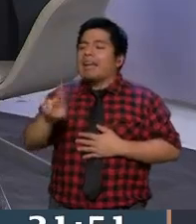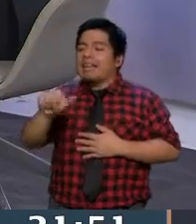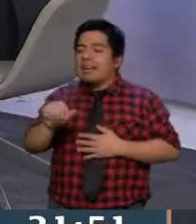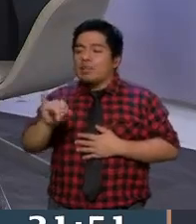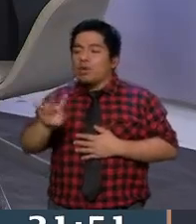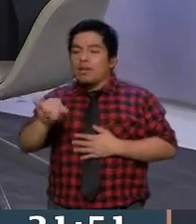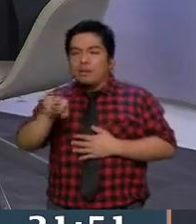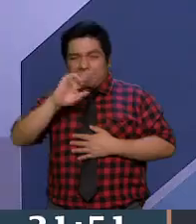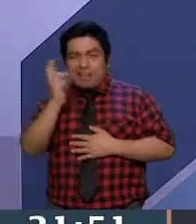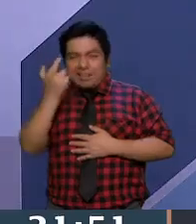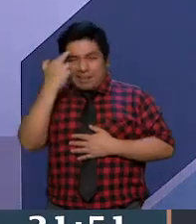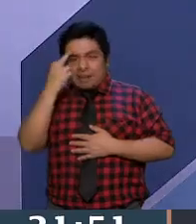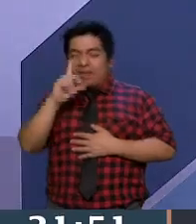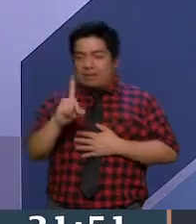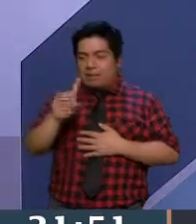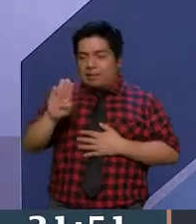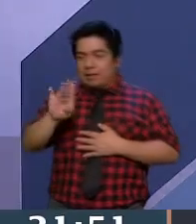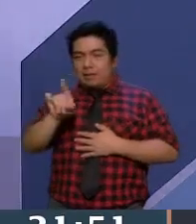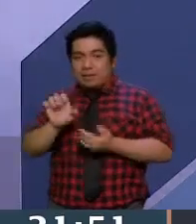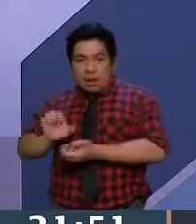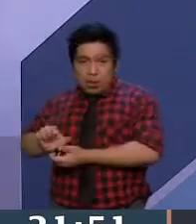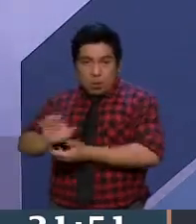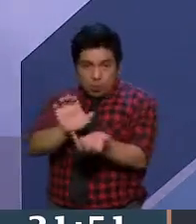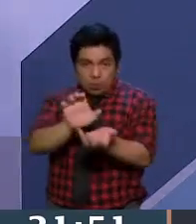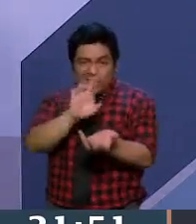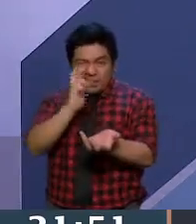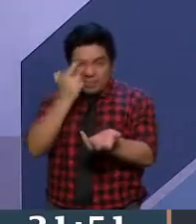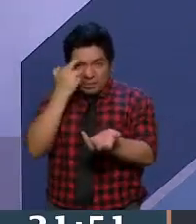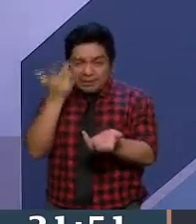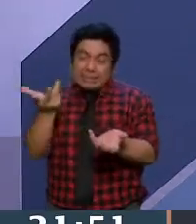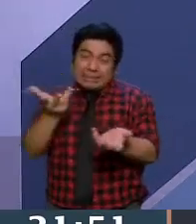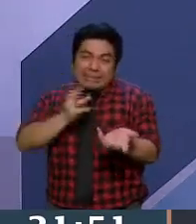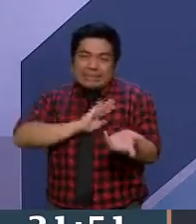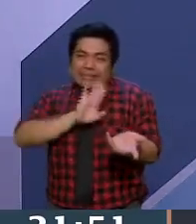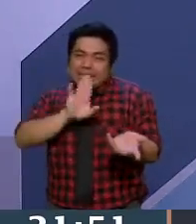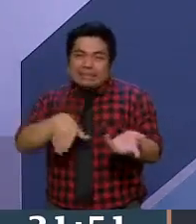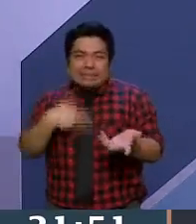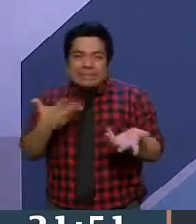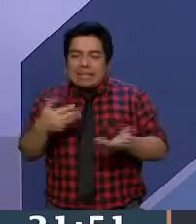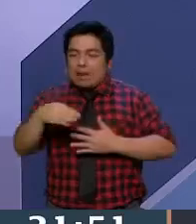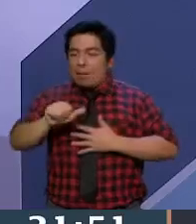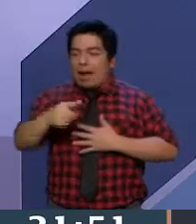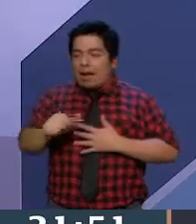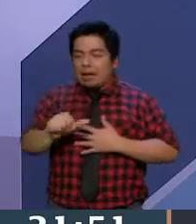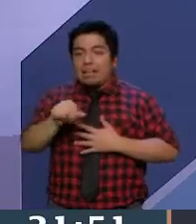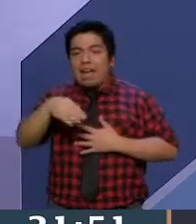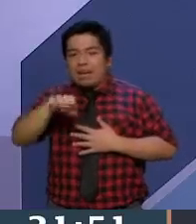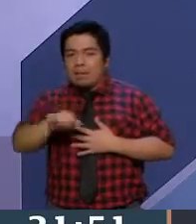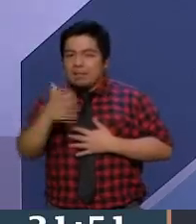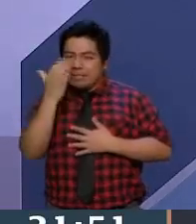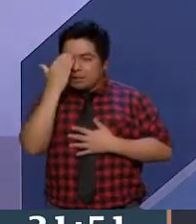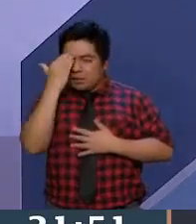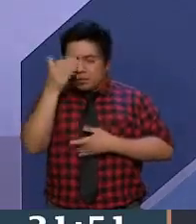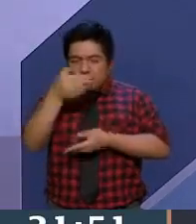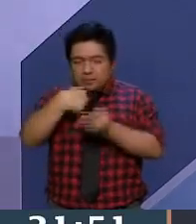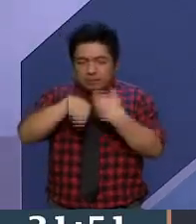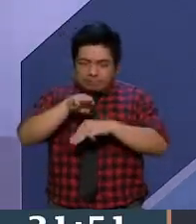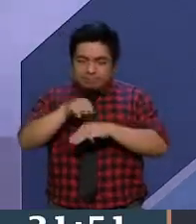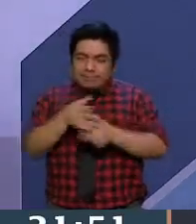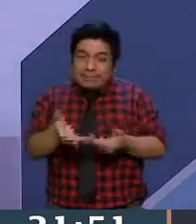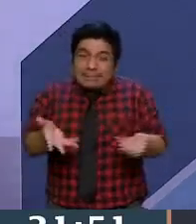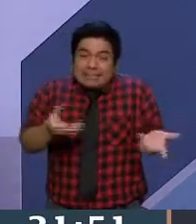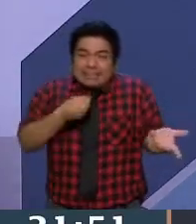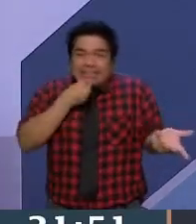el creador de Dragon Ball, ¿no? Uh-huh. De tal vez uno de los mangas y animes más vistos, conocidos, sí, de todo el